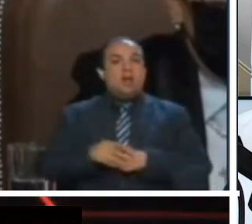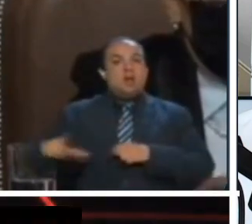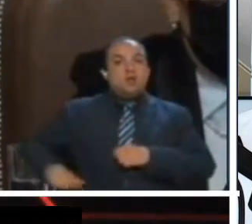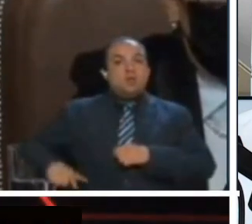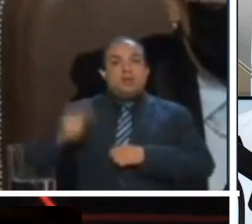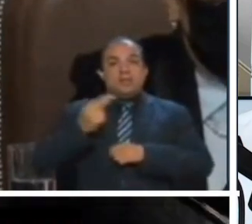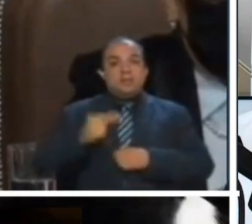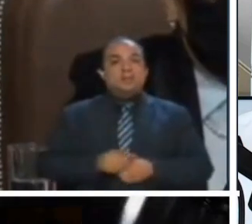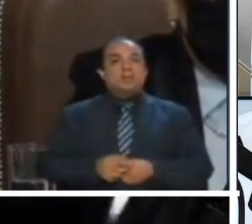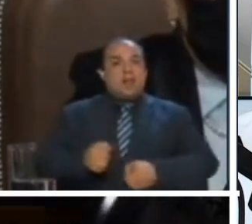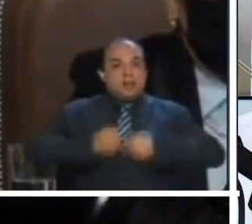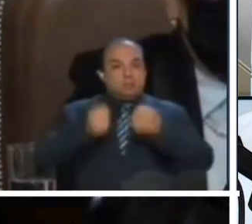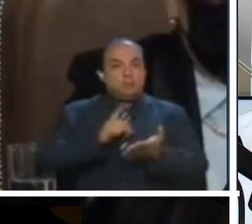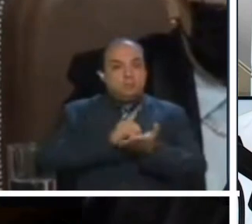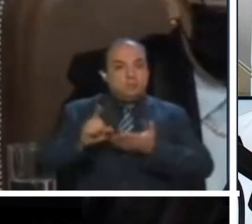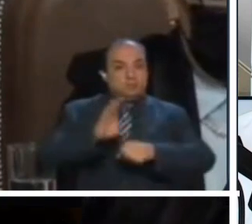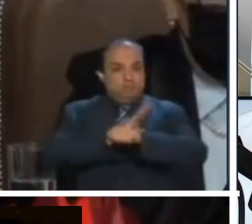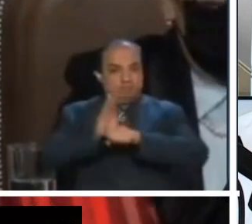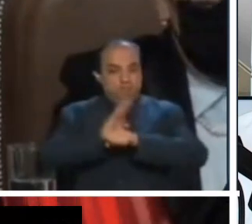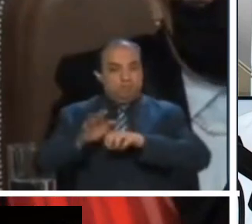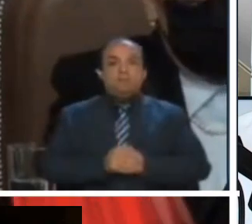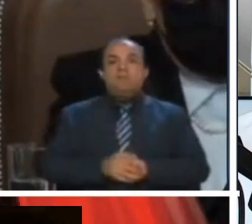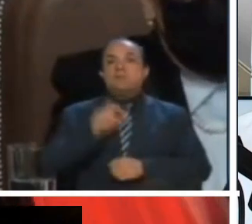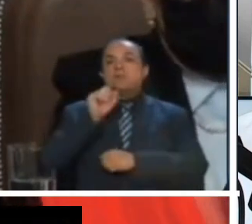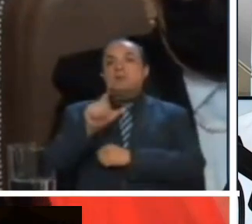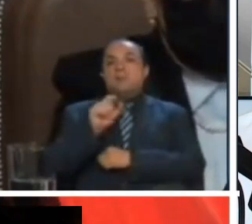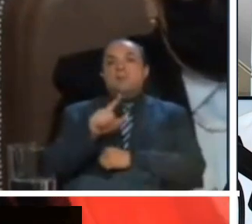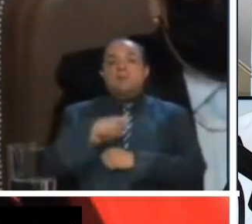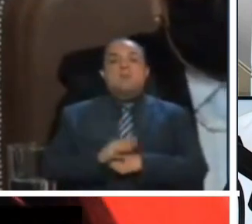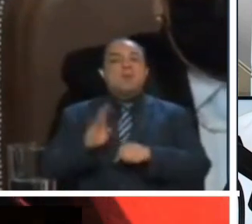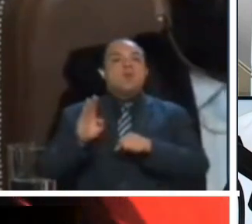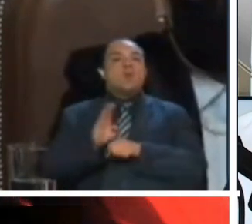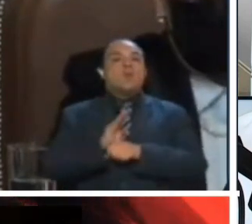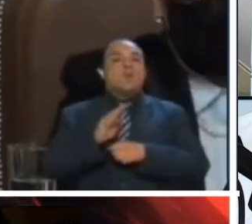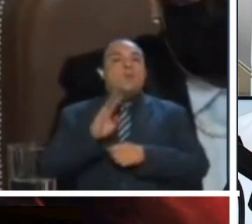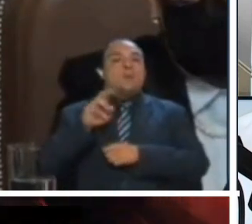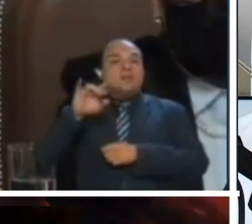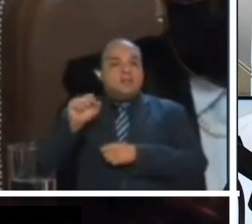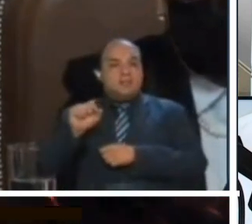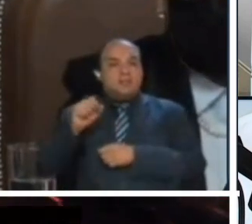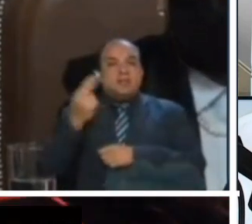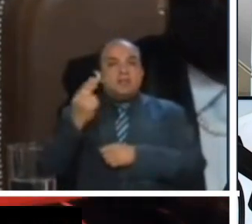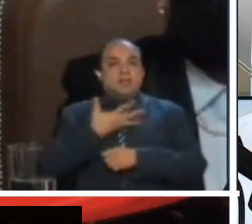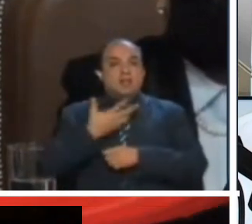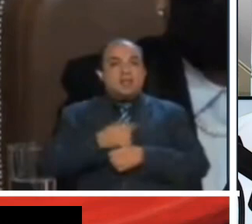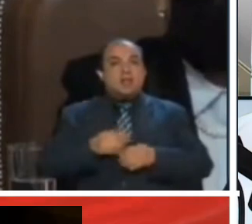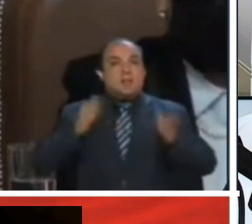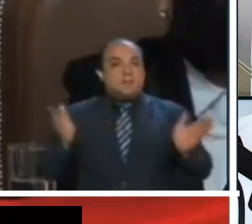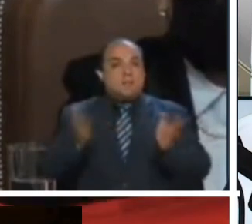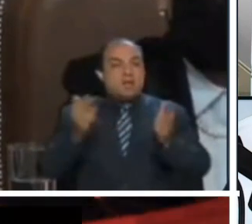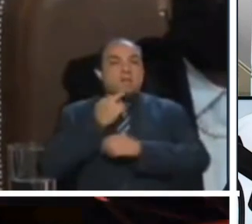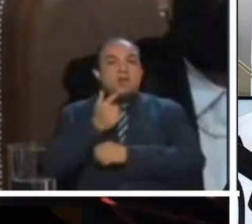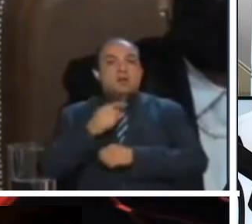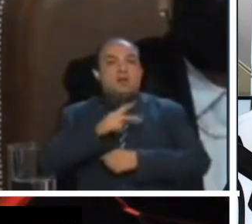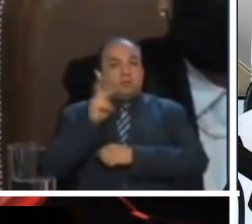y bienestar. Asimismo, los bienes públicos deben proveer prosperidad para todos. Por esa razón,